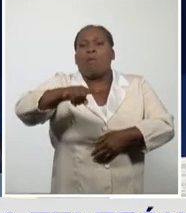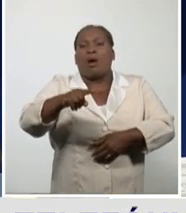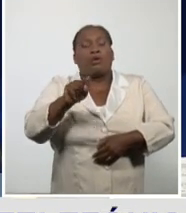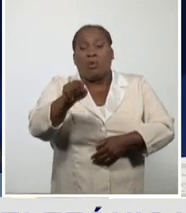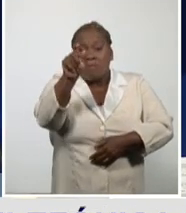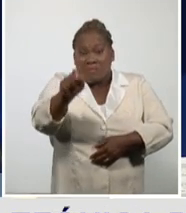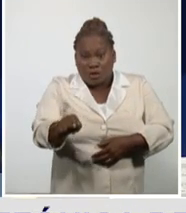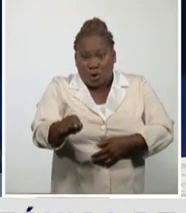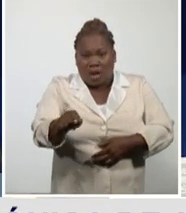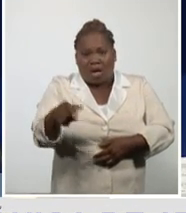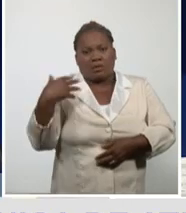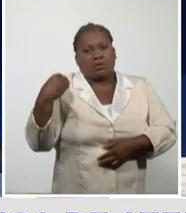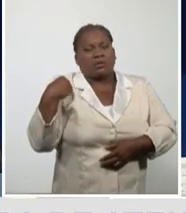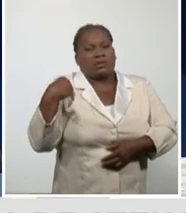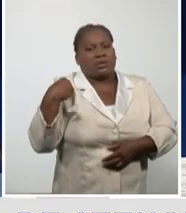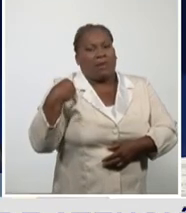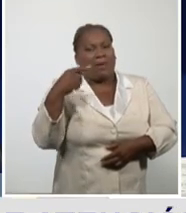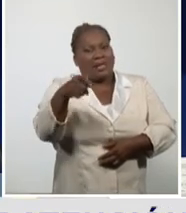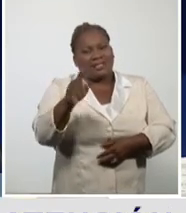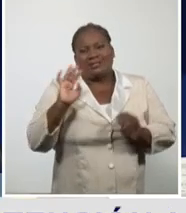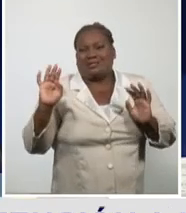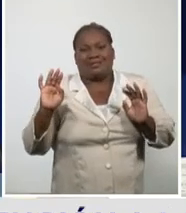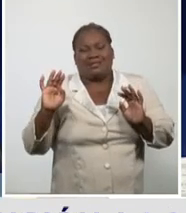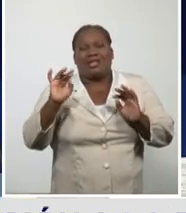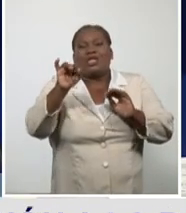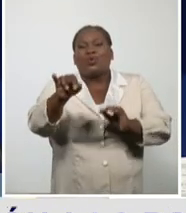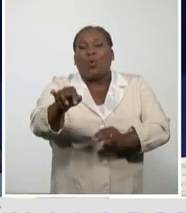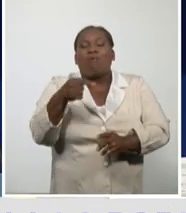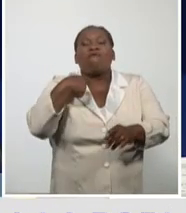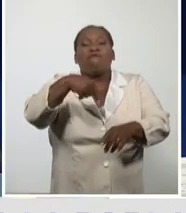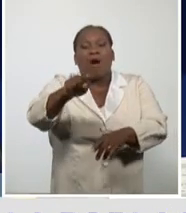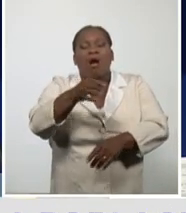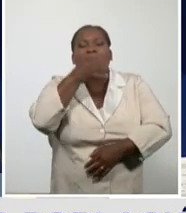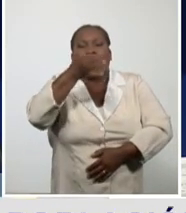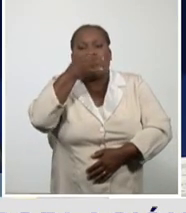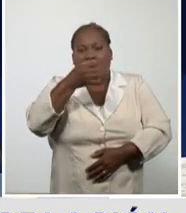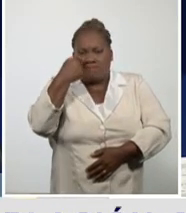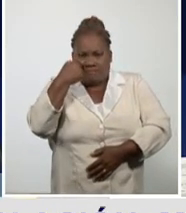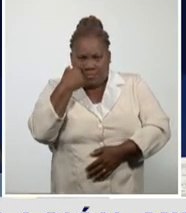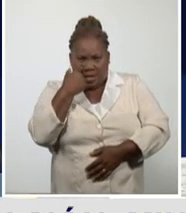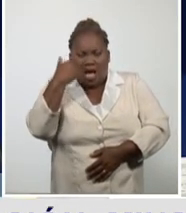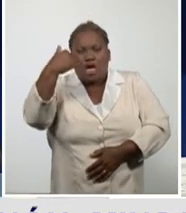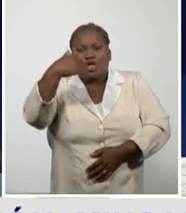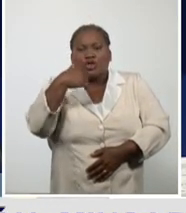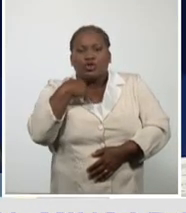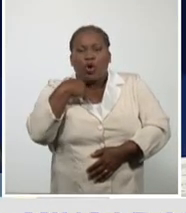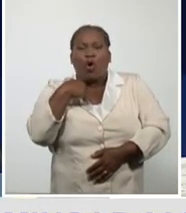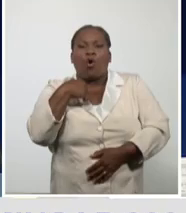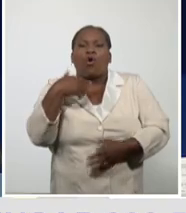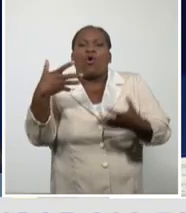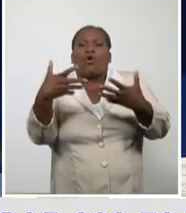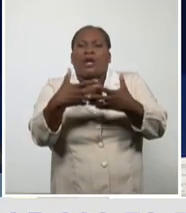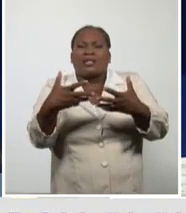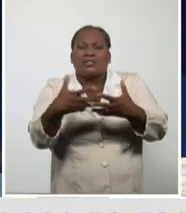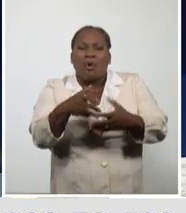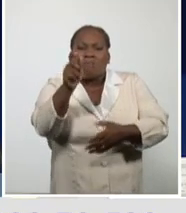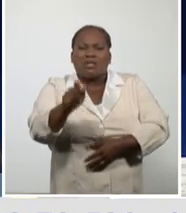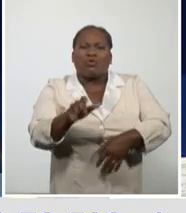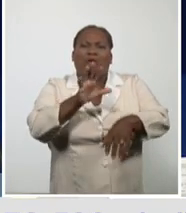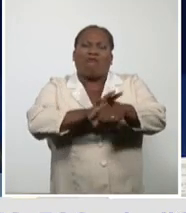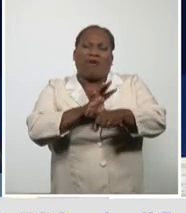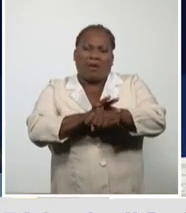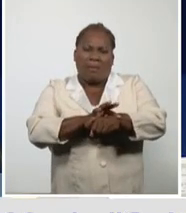a ti. Y si no, tú vas y tú dices, mire, yo tuve relaciones con Francisco Durán, que está confirmado, y se